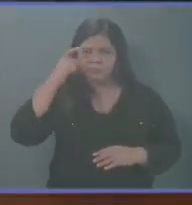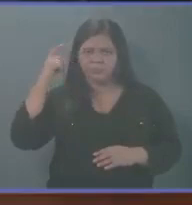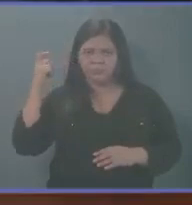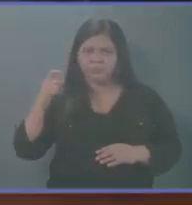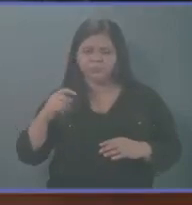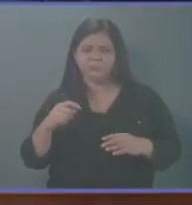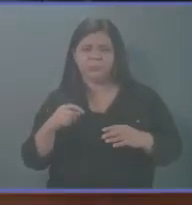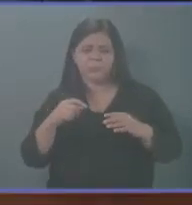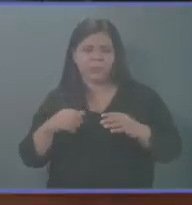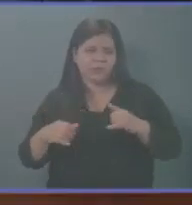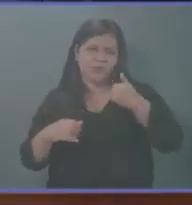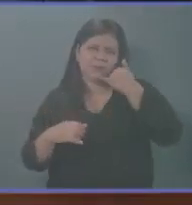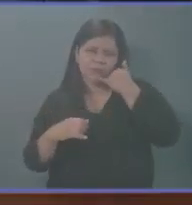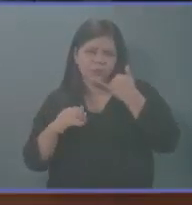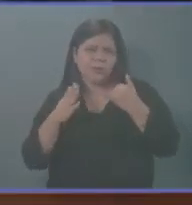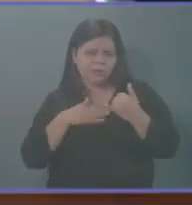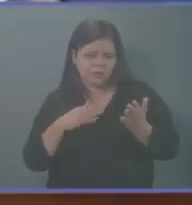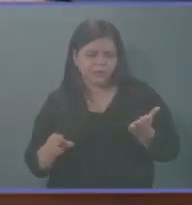teléfono,